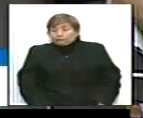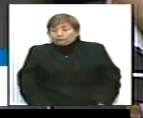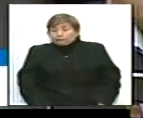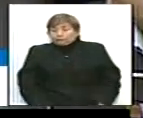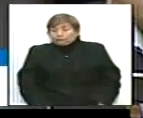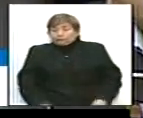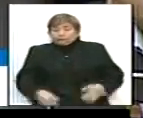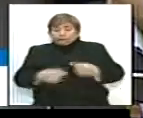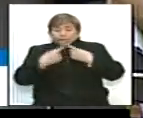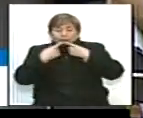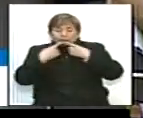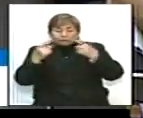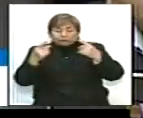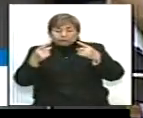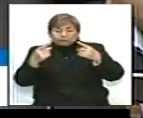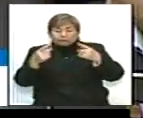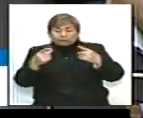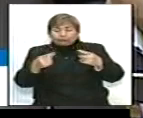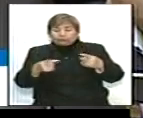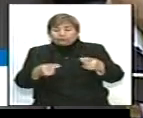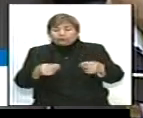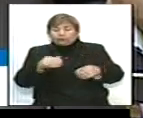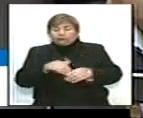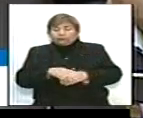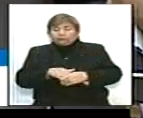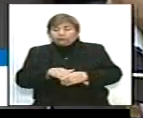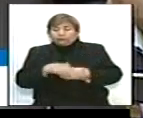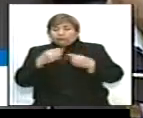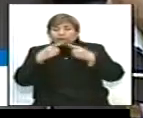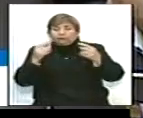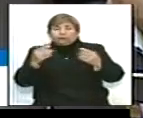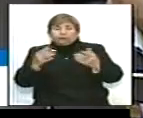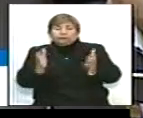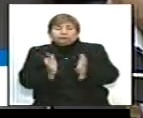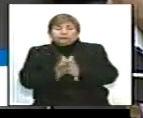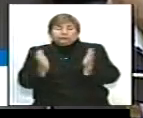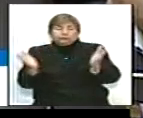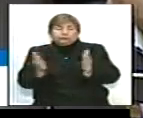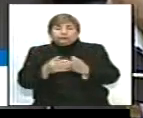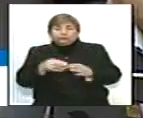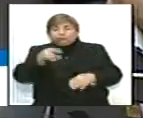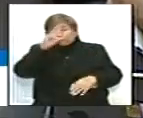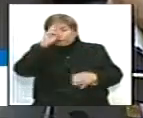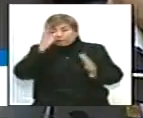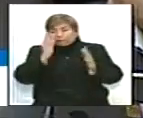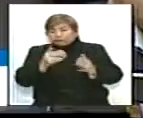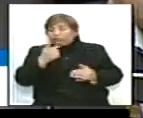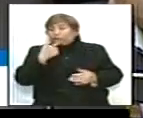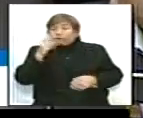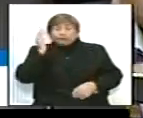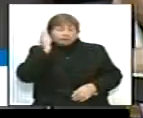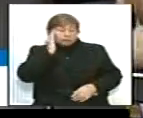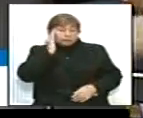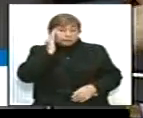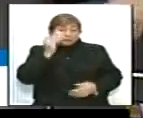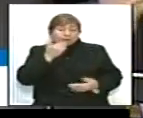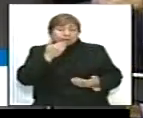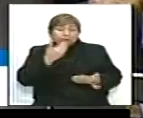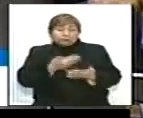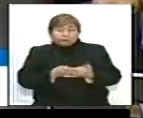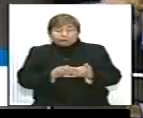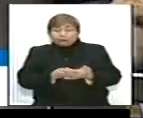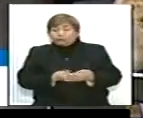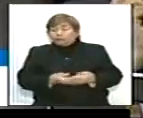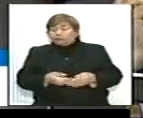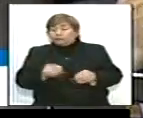proclamó una publicación en el diario El Peruano. Señor presidente, hay que tener en cuenta también que gracias a este proyecto de